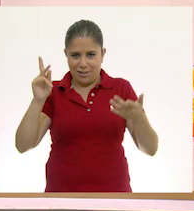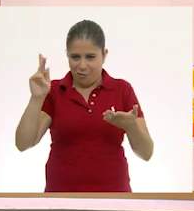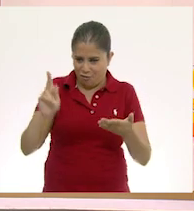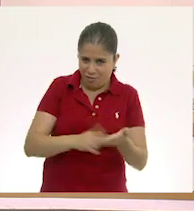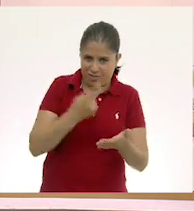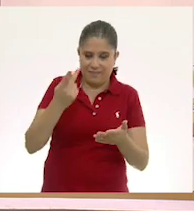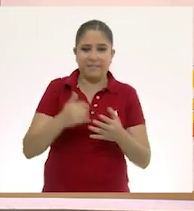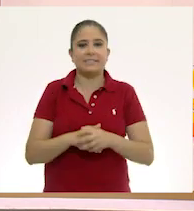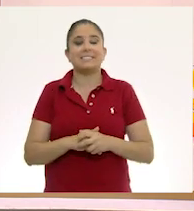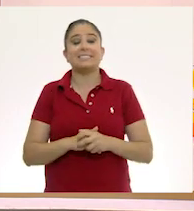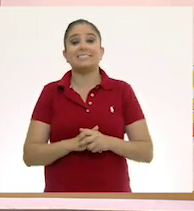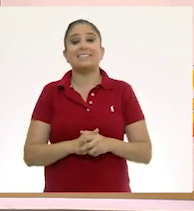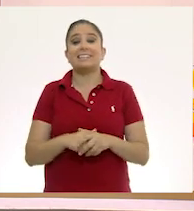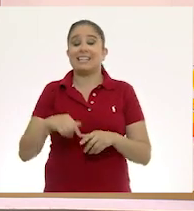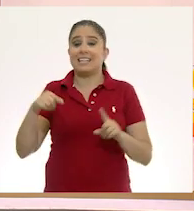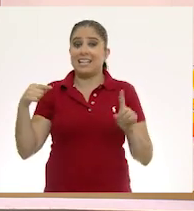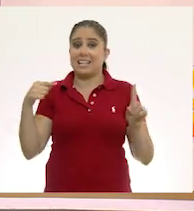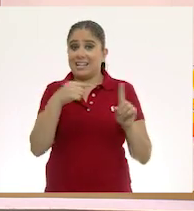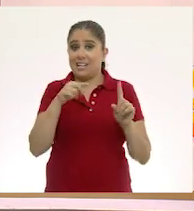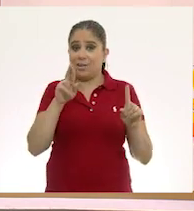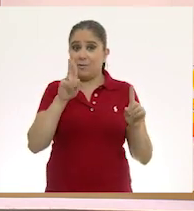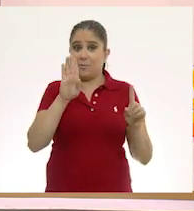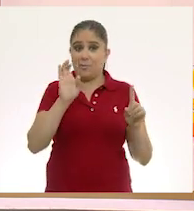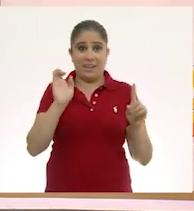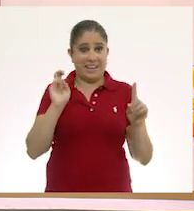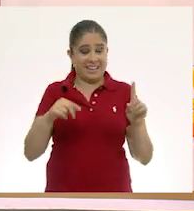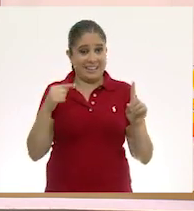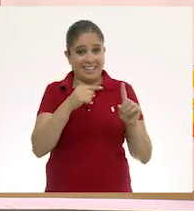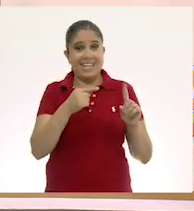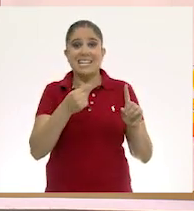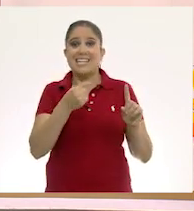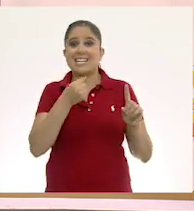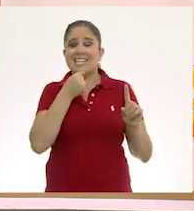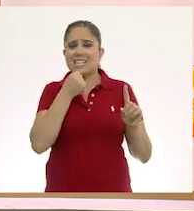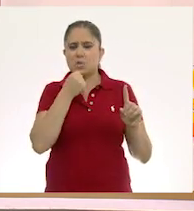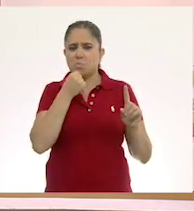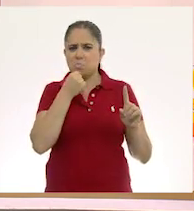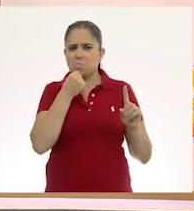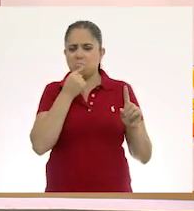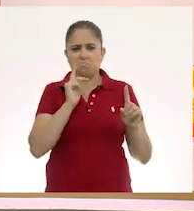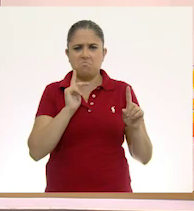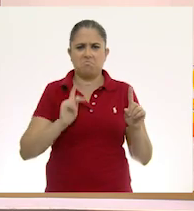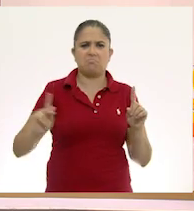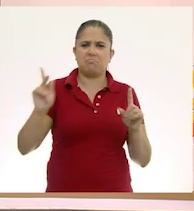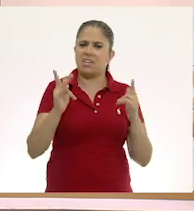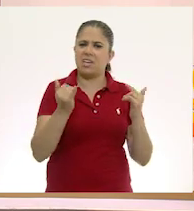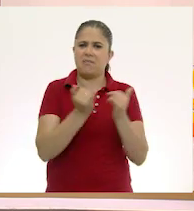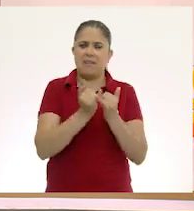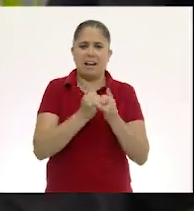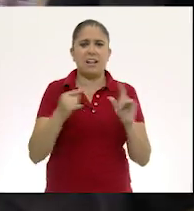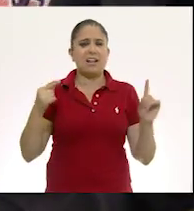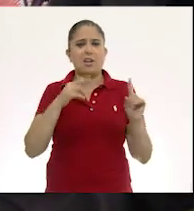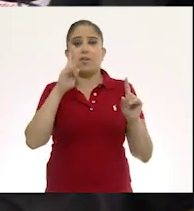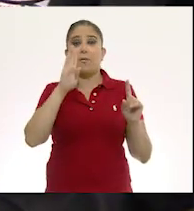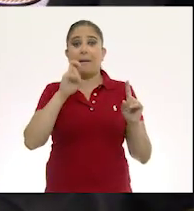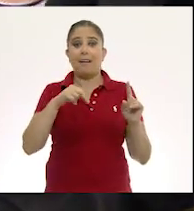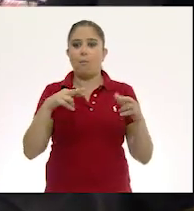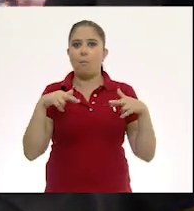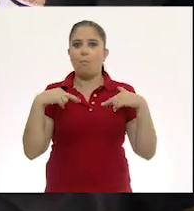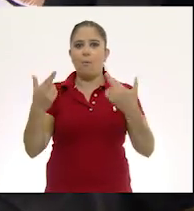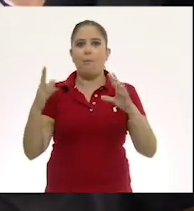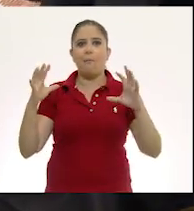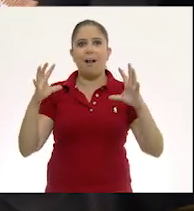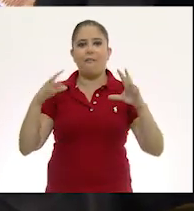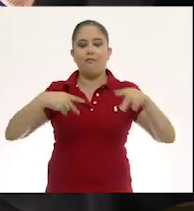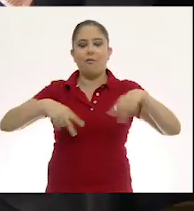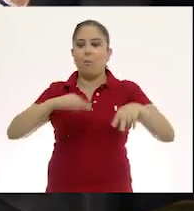acuerdo. Este es Rubén. Es un niño como cualquier otro. Sí. A Rubén su mamá le regaló un balón